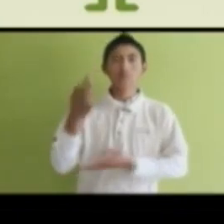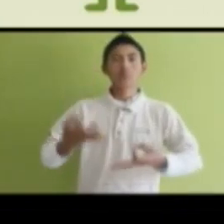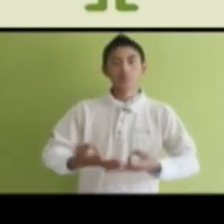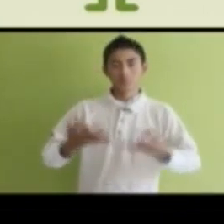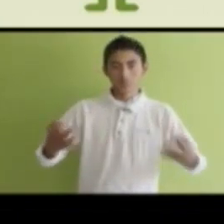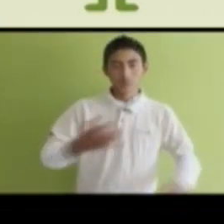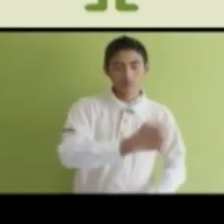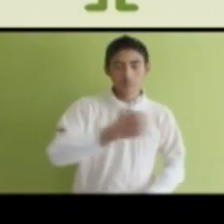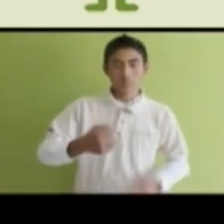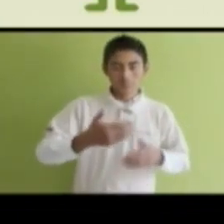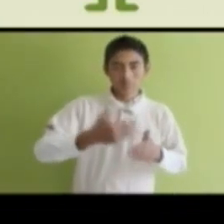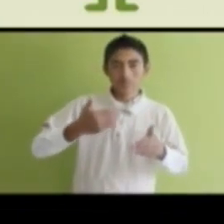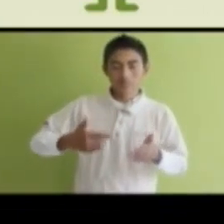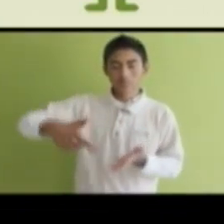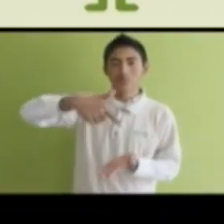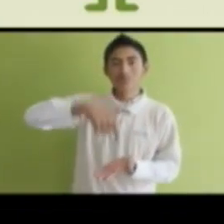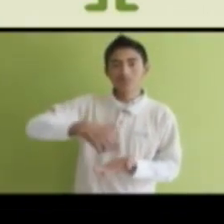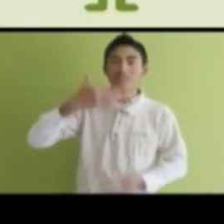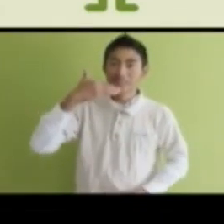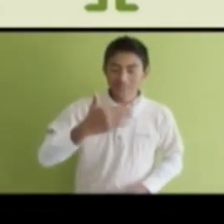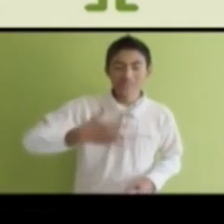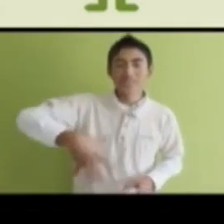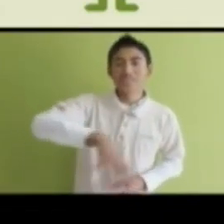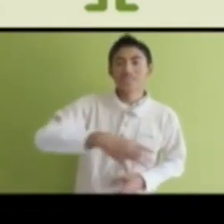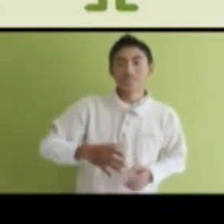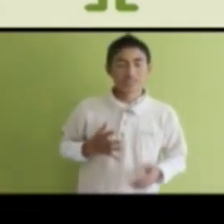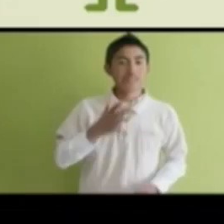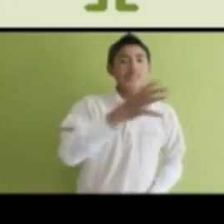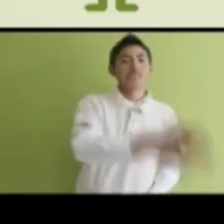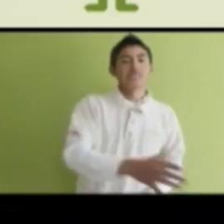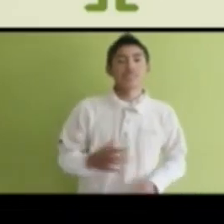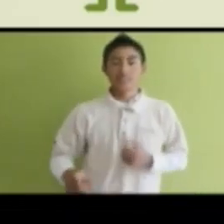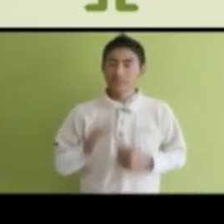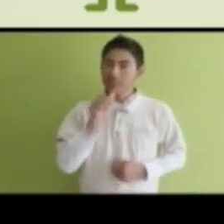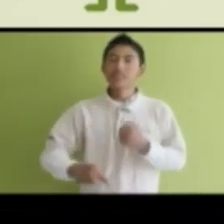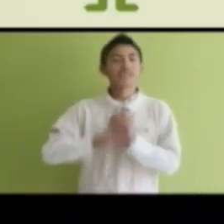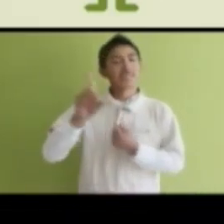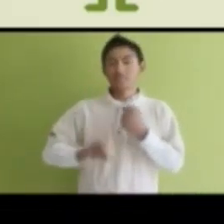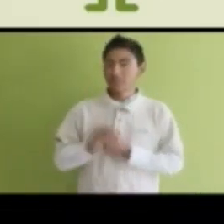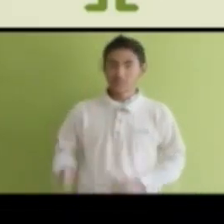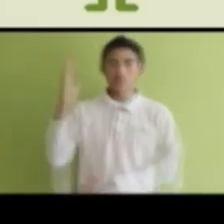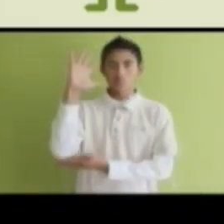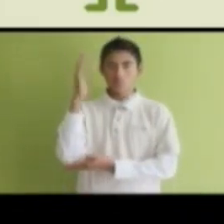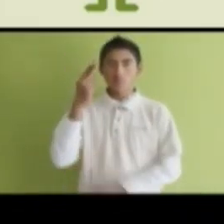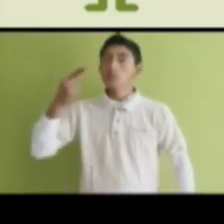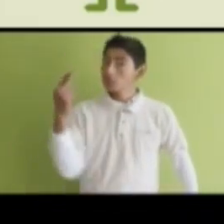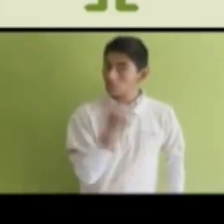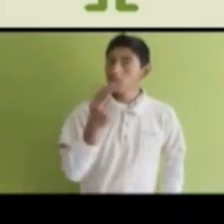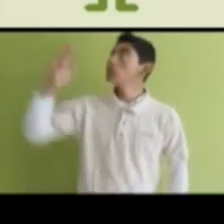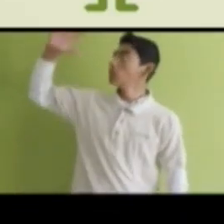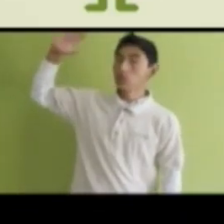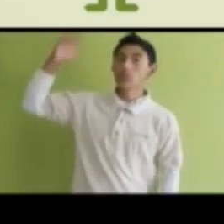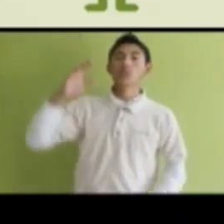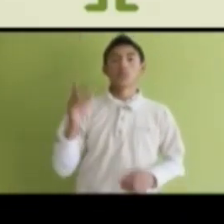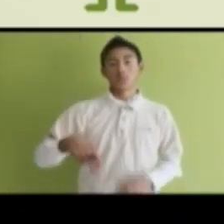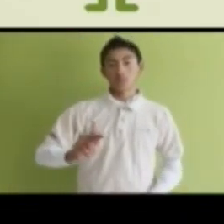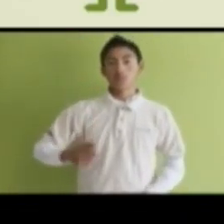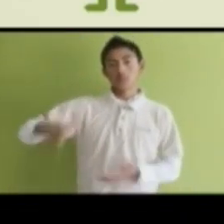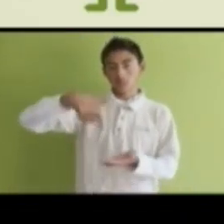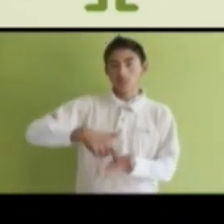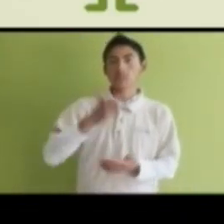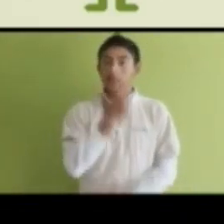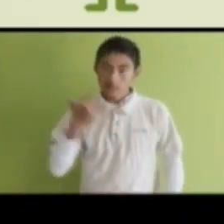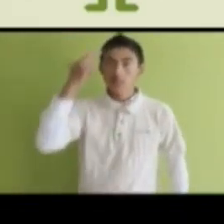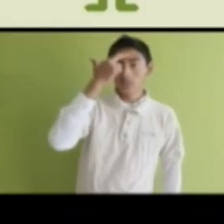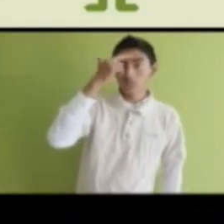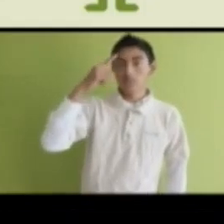Antes de plantar un árbol, debes de ubicar el sitio donde podrá crecer sin ocasionar algún problema. Tienes que considerar que el lugar donde lo plantarás